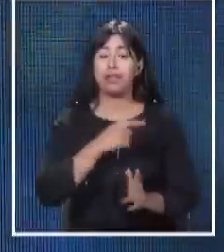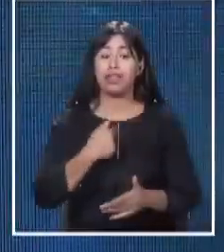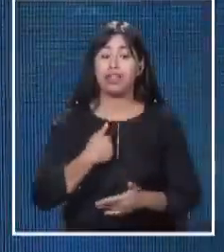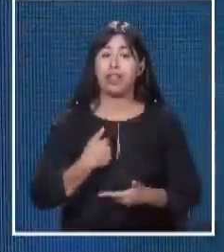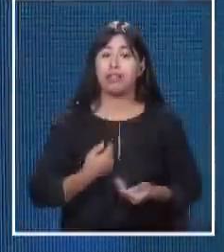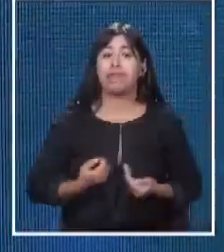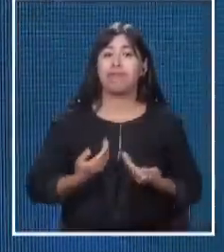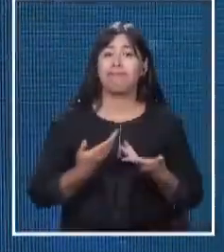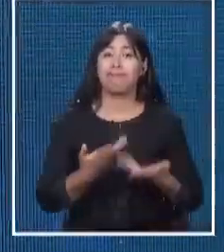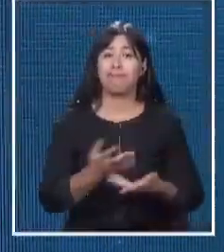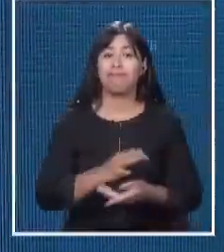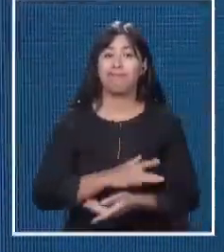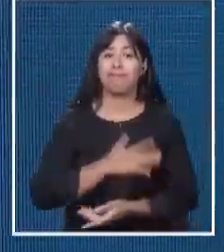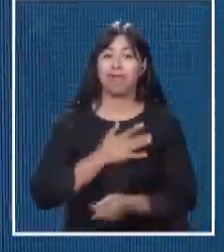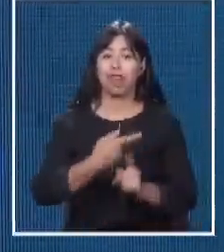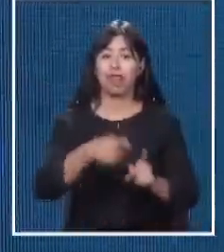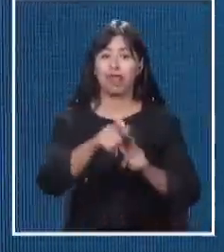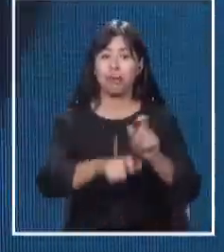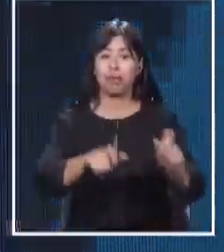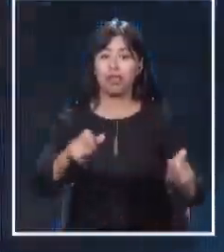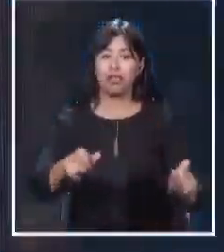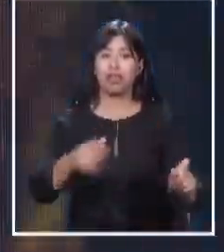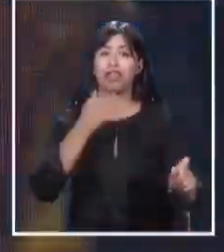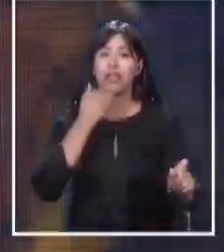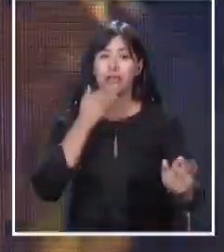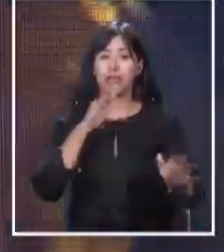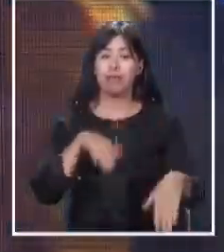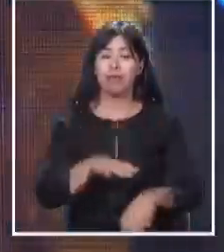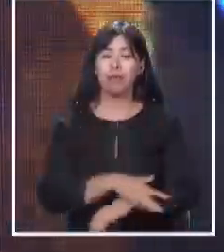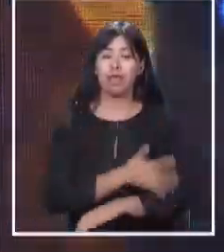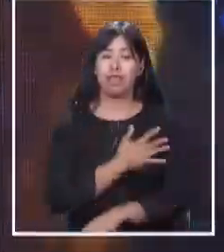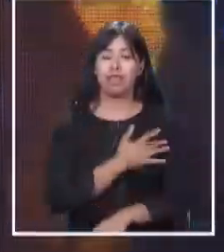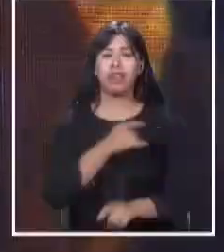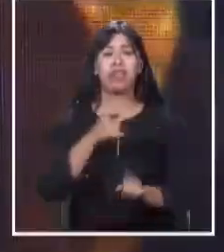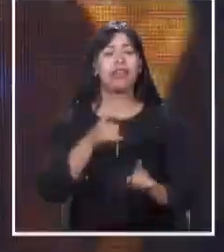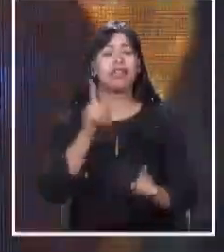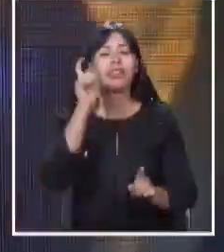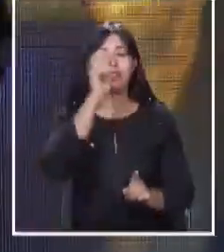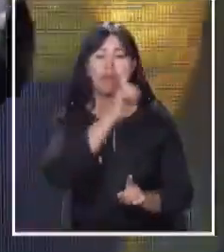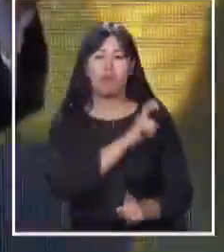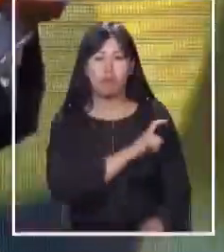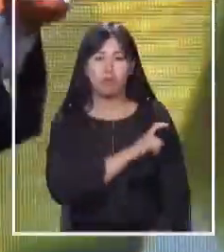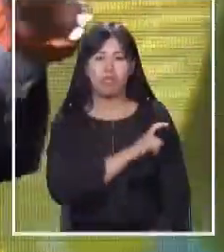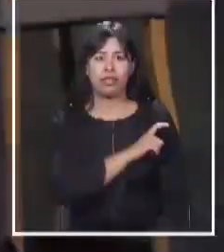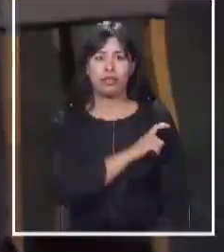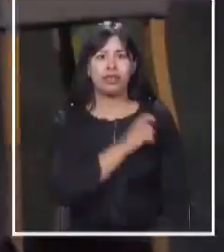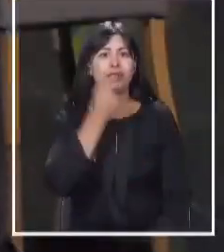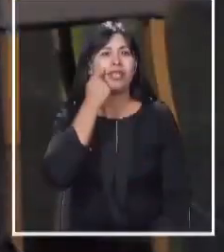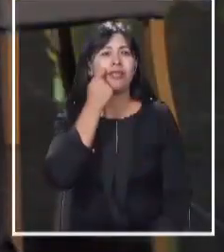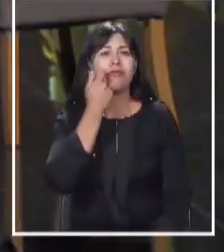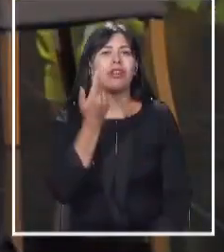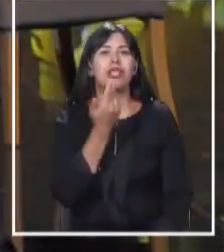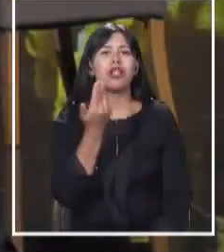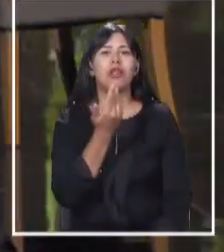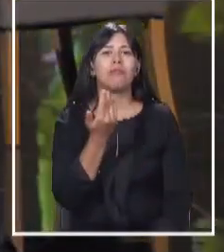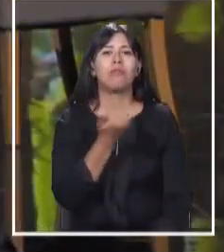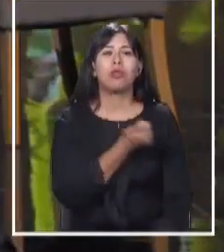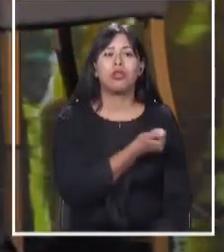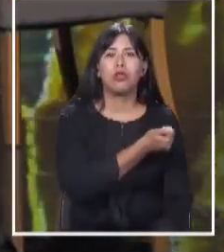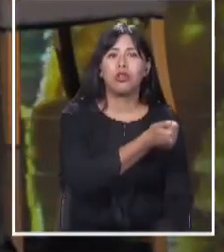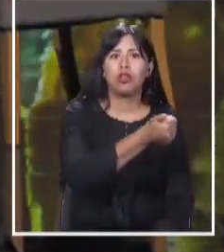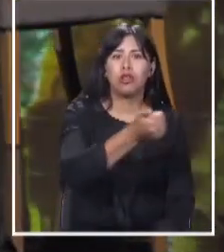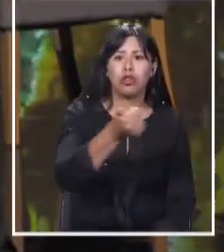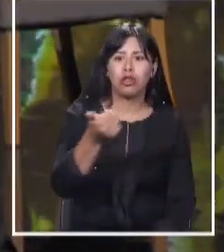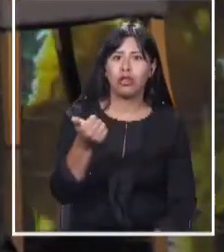demás. Y yo creo que ahí está la gran dificultad, ¿no? Cómo en el fondo llevar a todos ustedes a